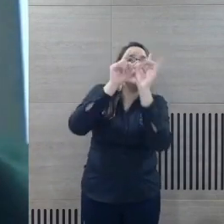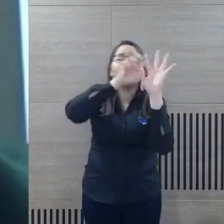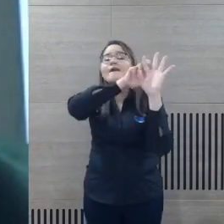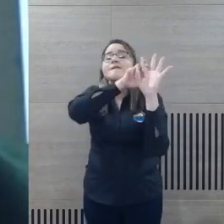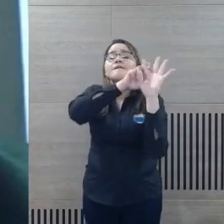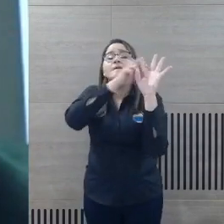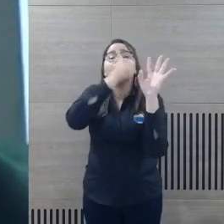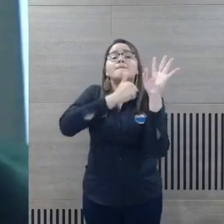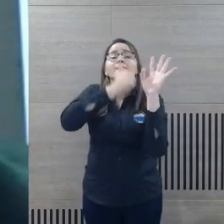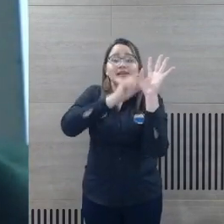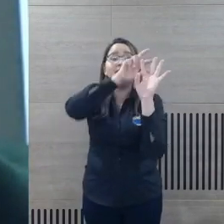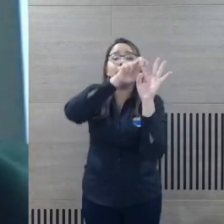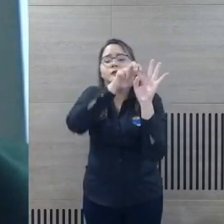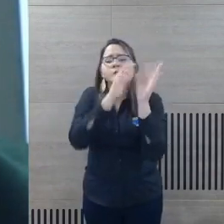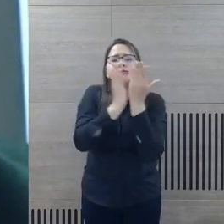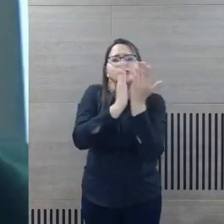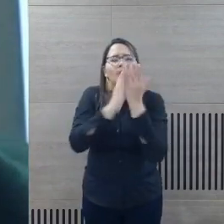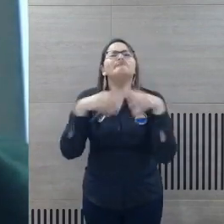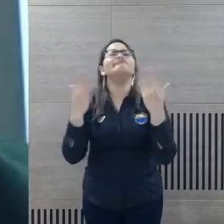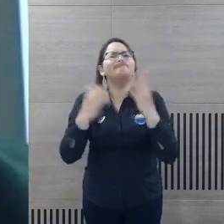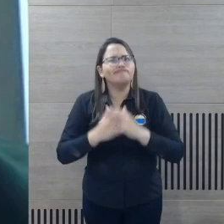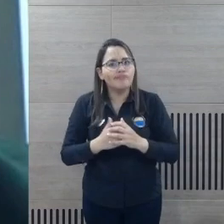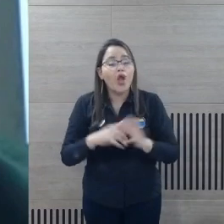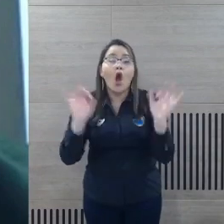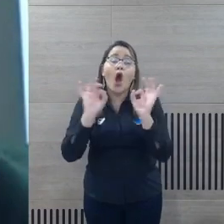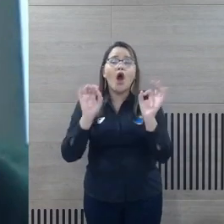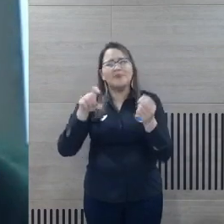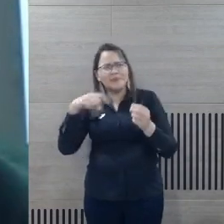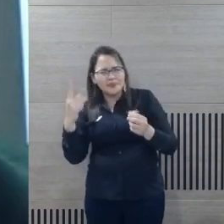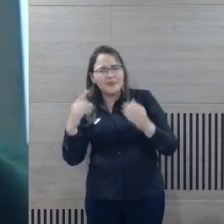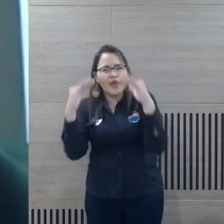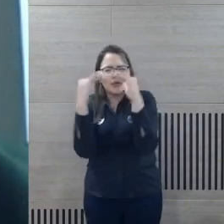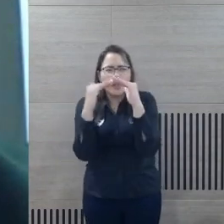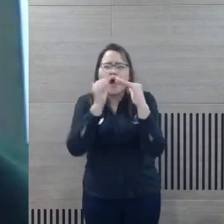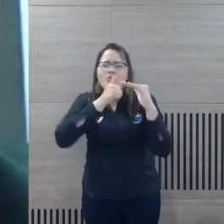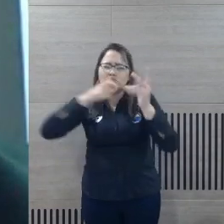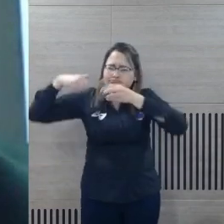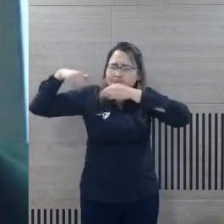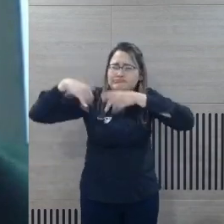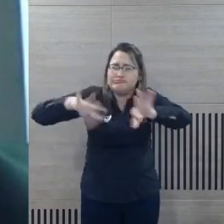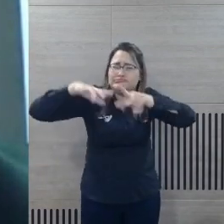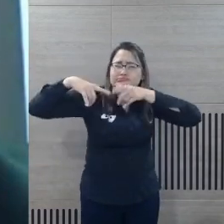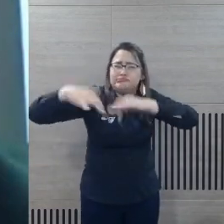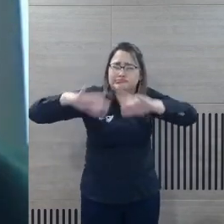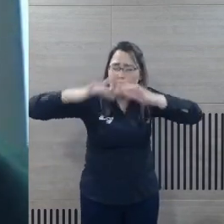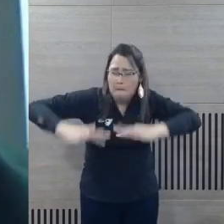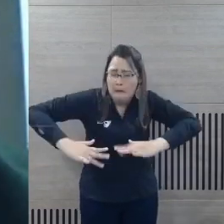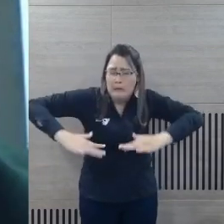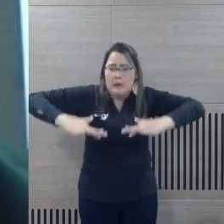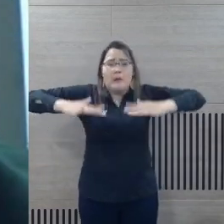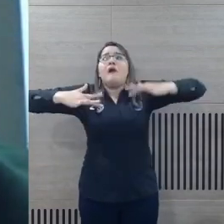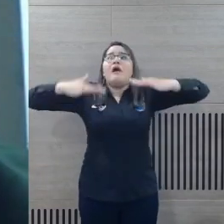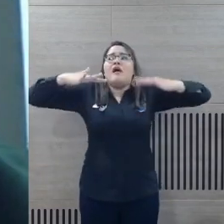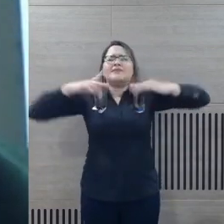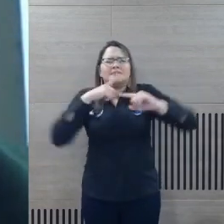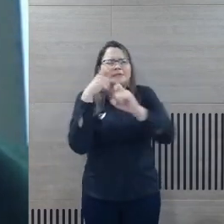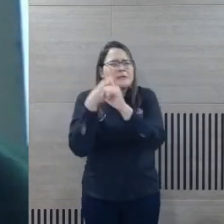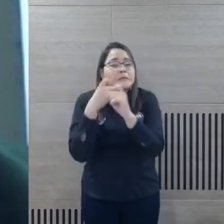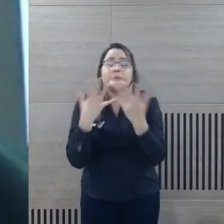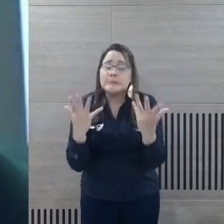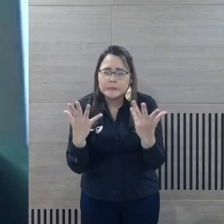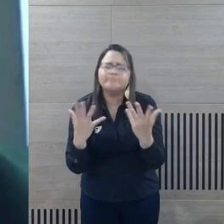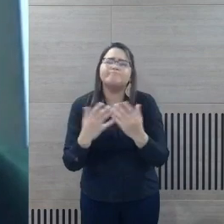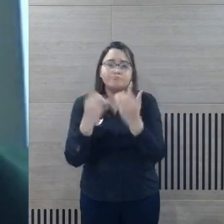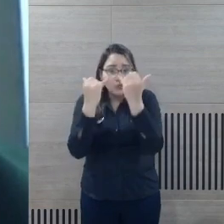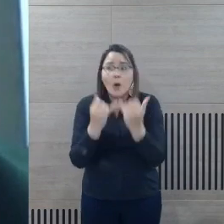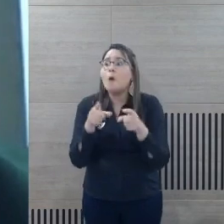sus viviendas. Y aún así, hoy están aquí con nosotros, igual de emocionados con este logro.